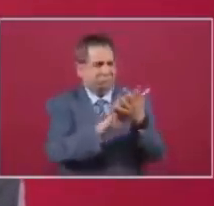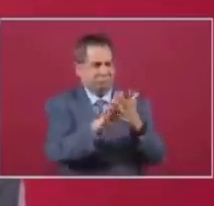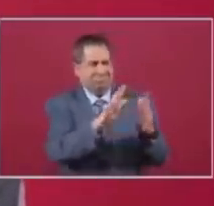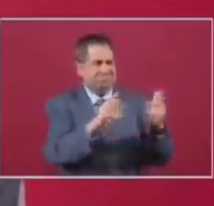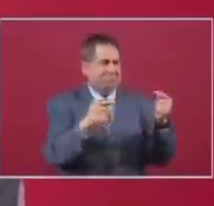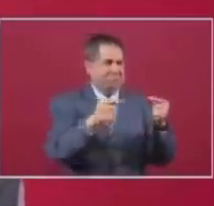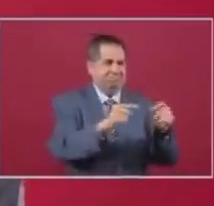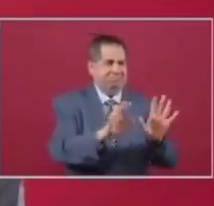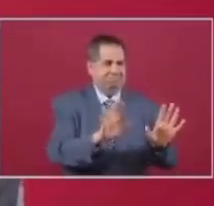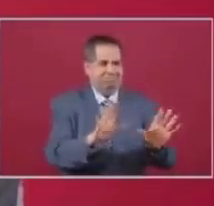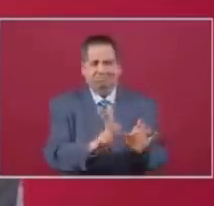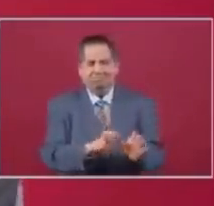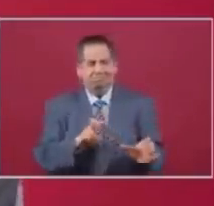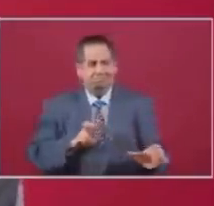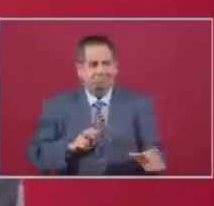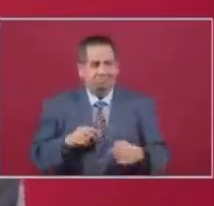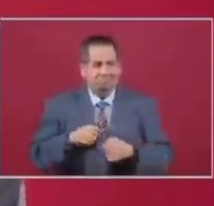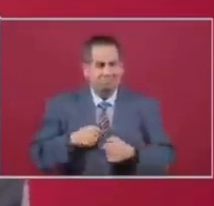polarizado.